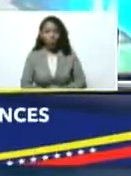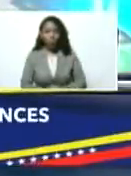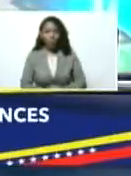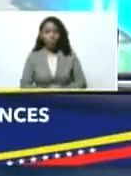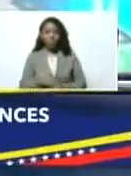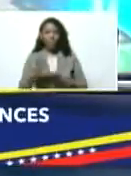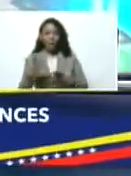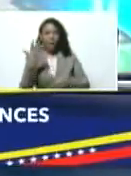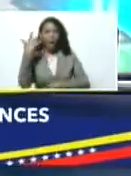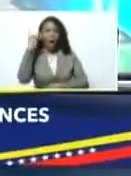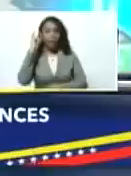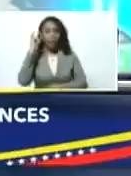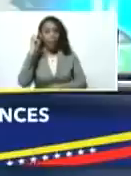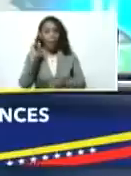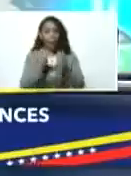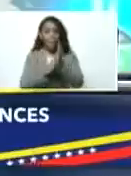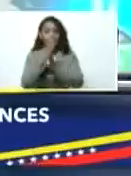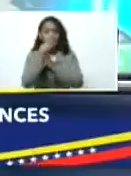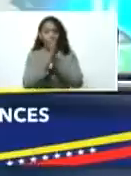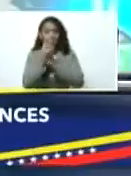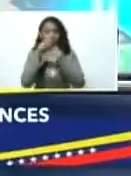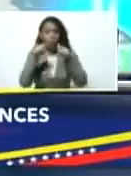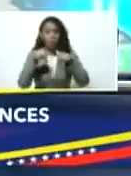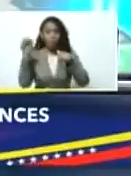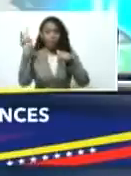crediticia para el emprendimiento en Venezuela.